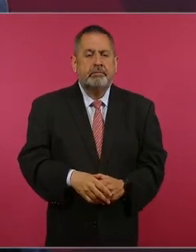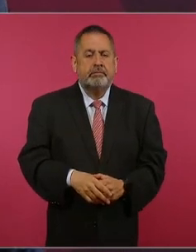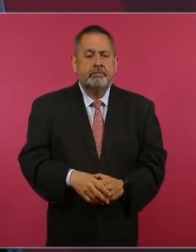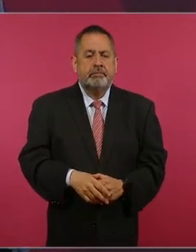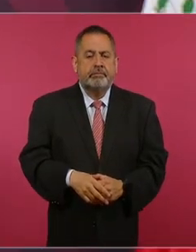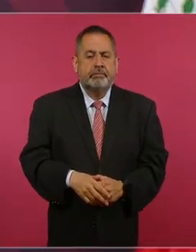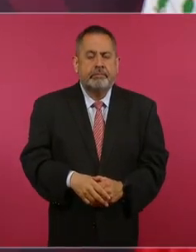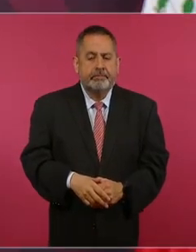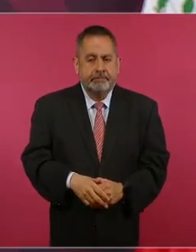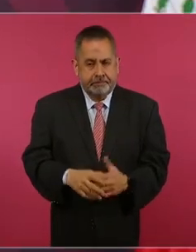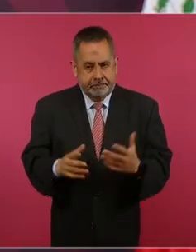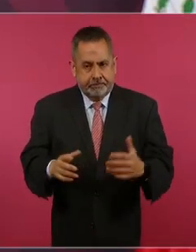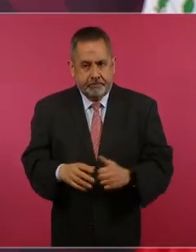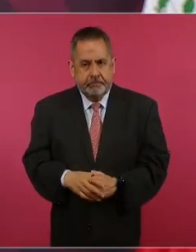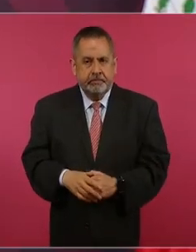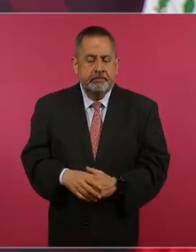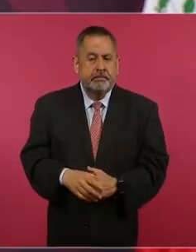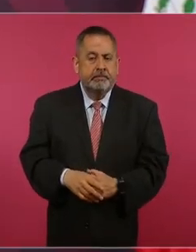pero